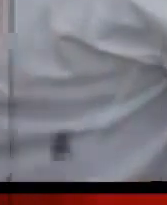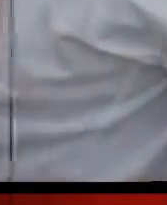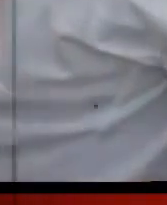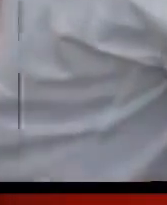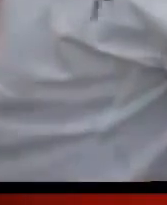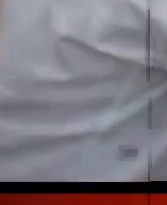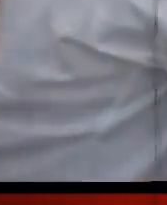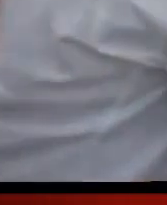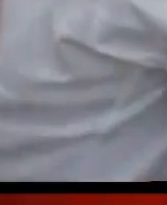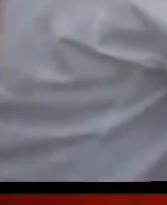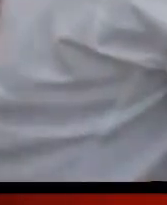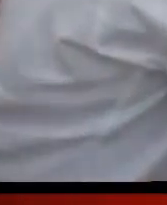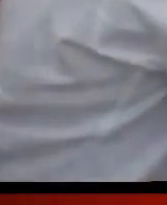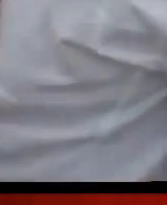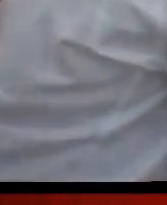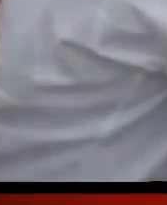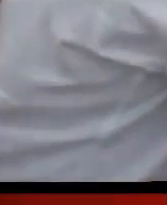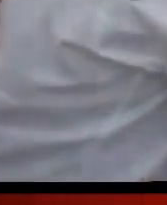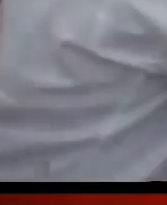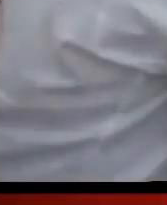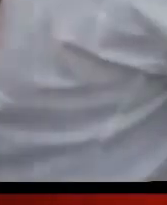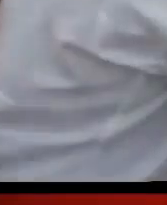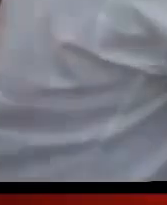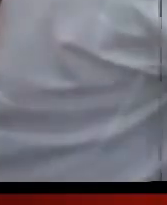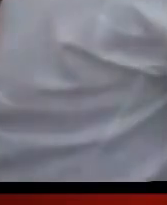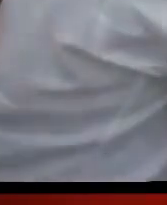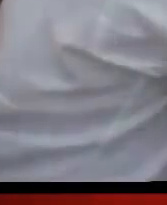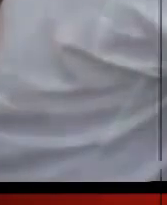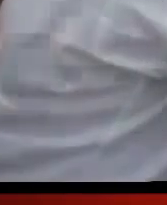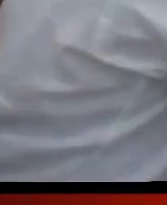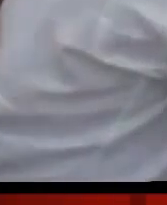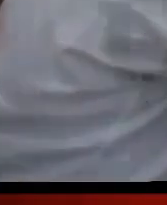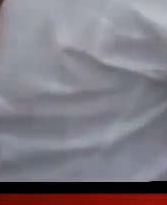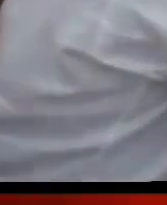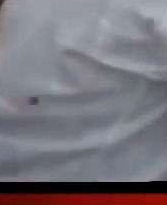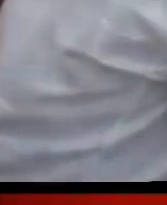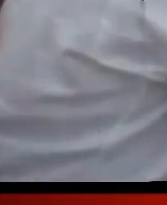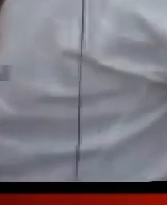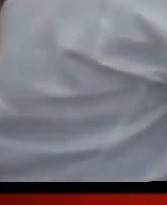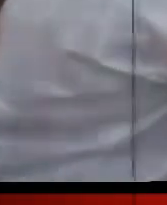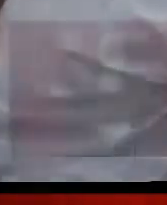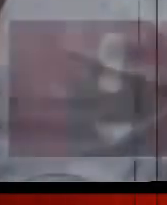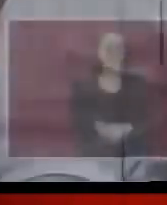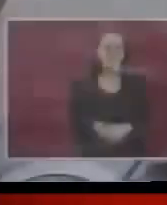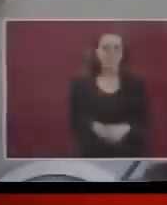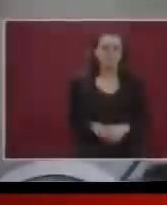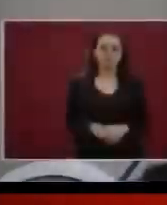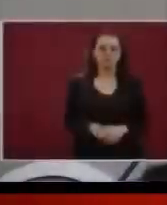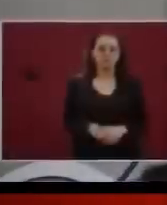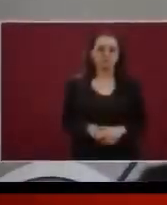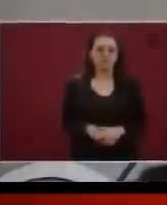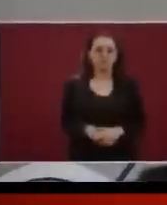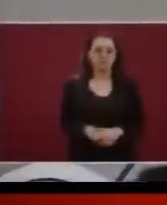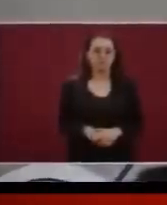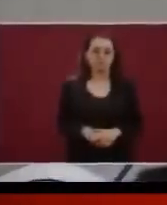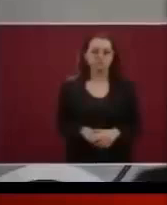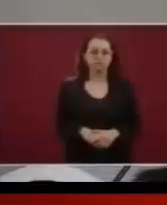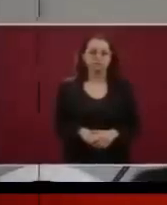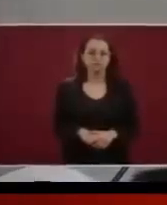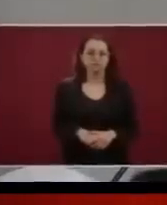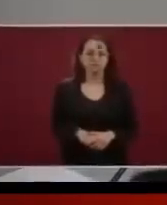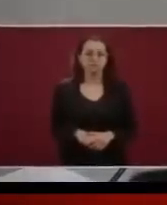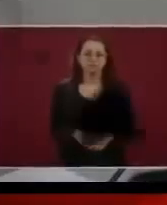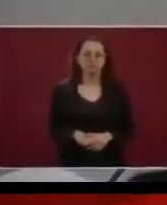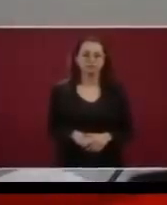más vulnerable del país, destinando más recursos a apoyos de becas, pensiones y salud. Por otra parte, también abordó el tema de